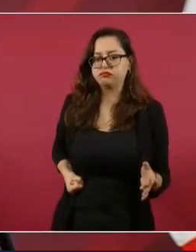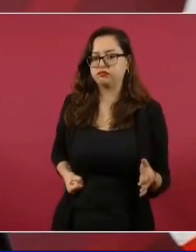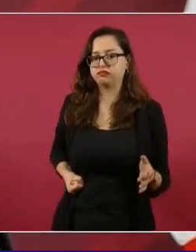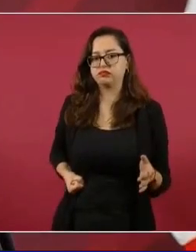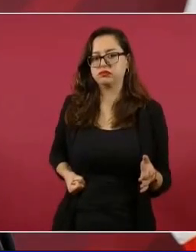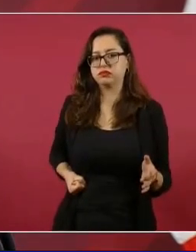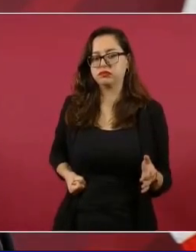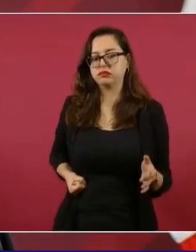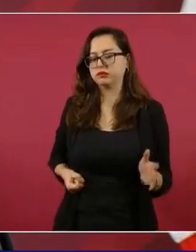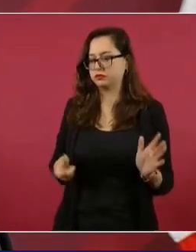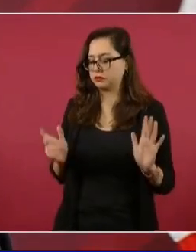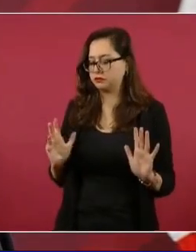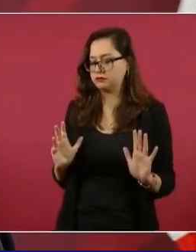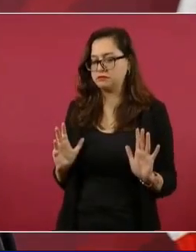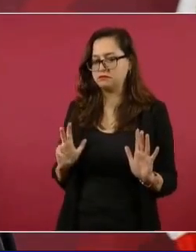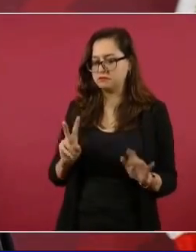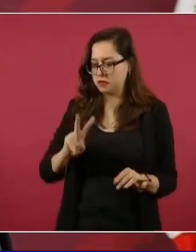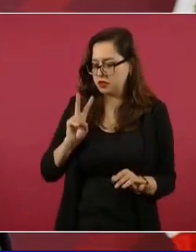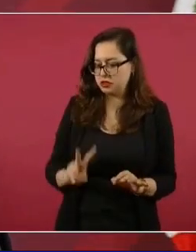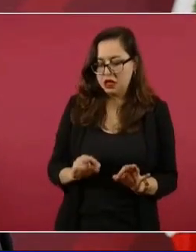el cinturón,